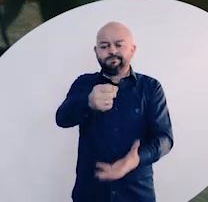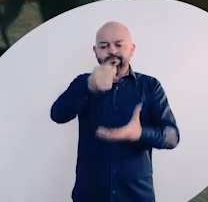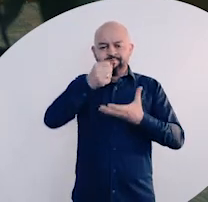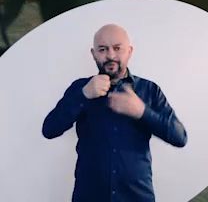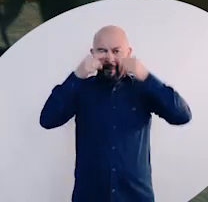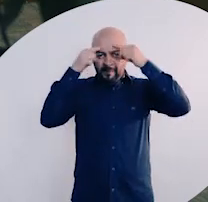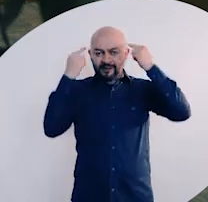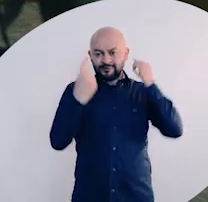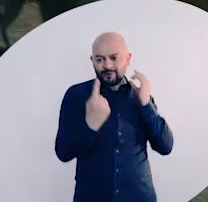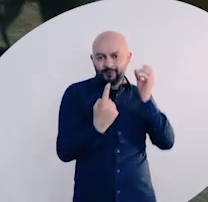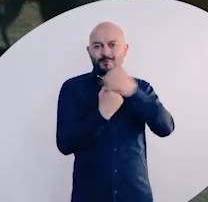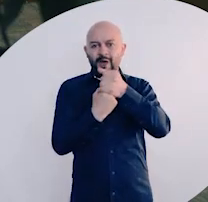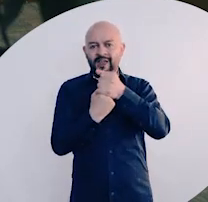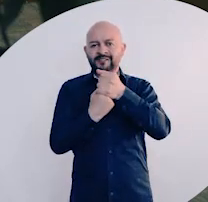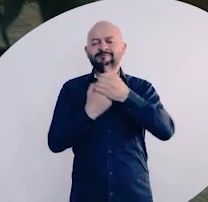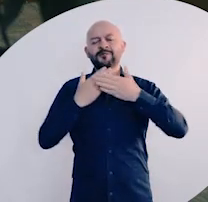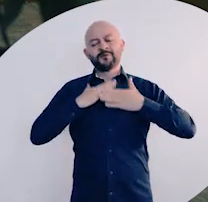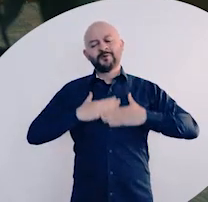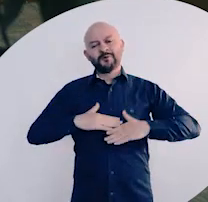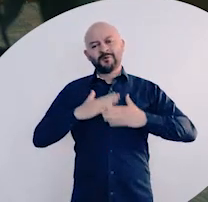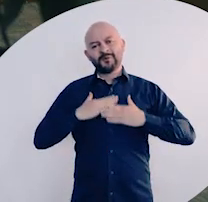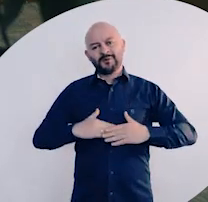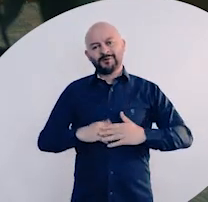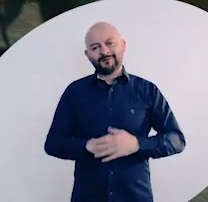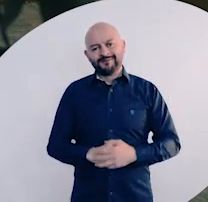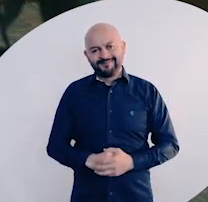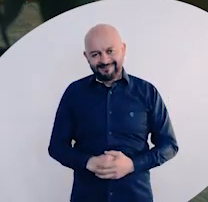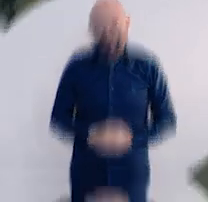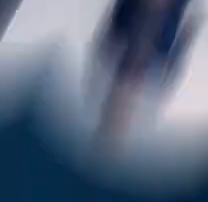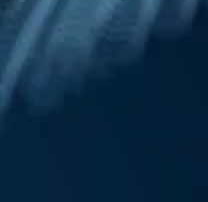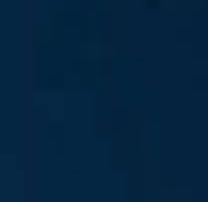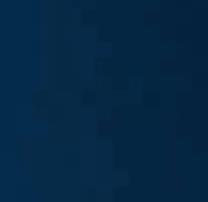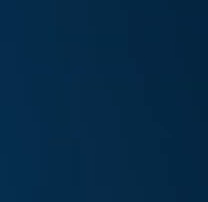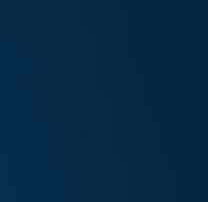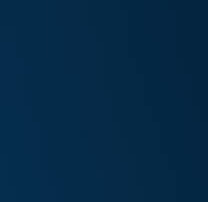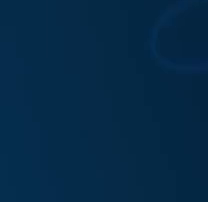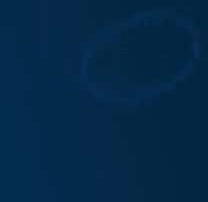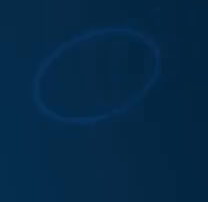que se van a convertir en metas alcanzadas y en grandes satisfacciones.